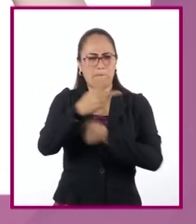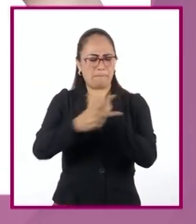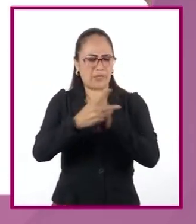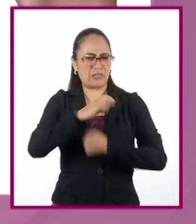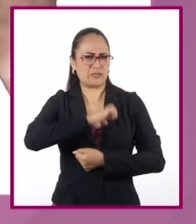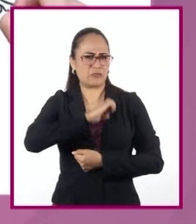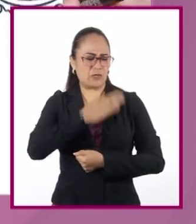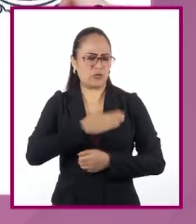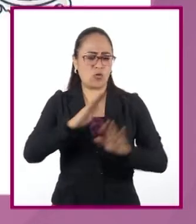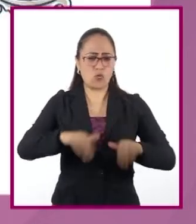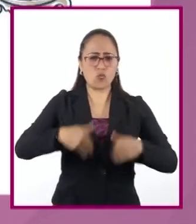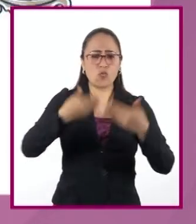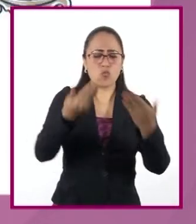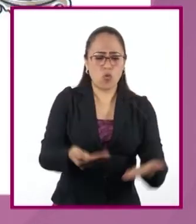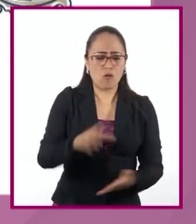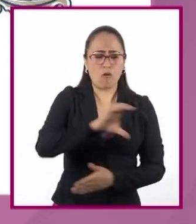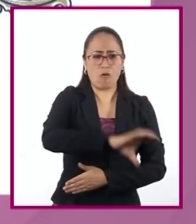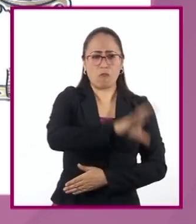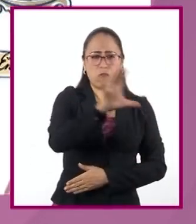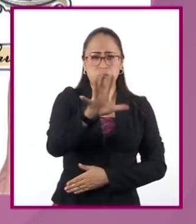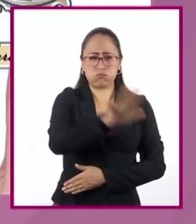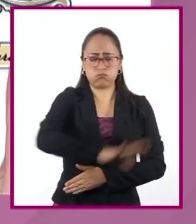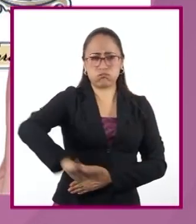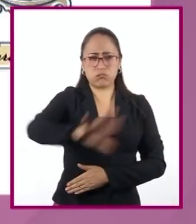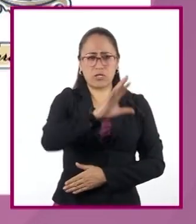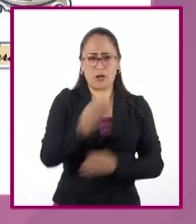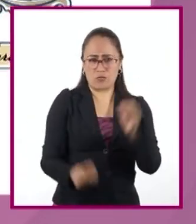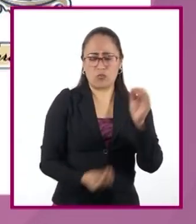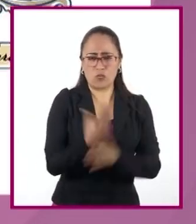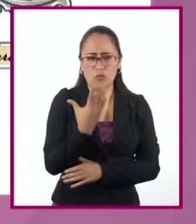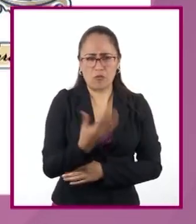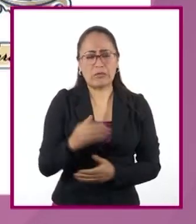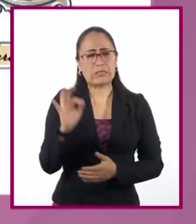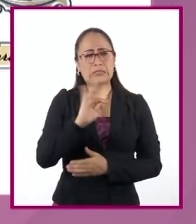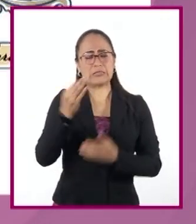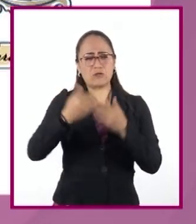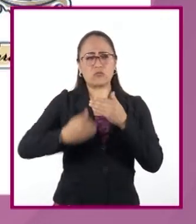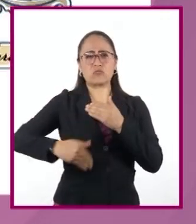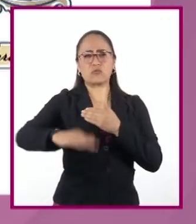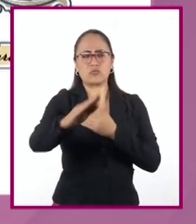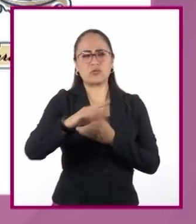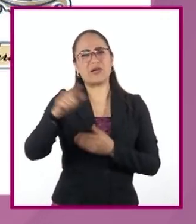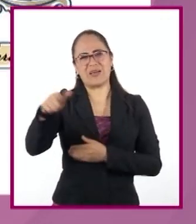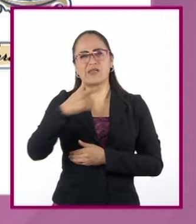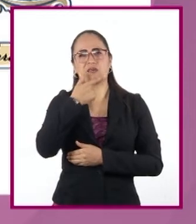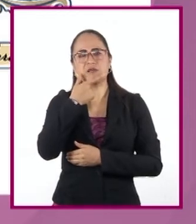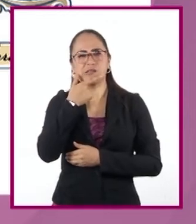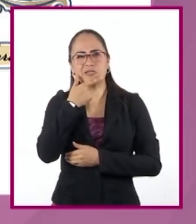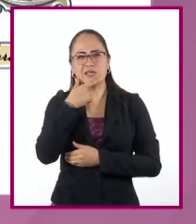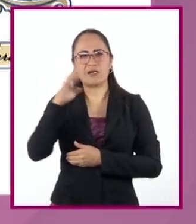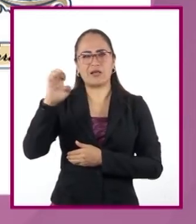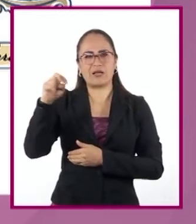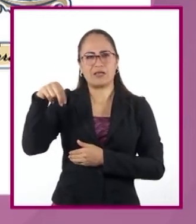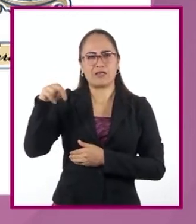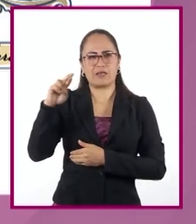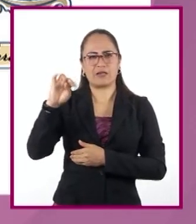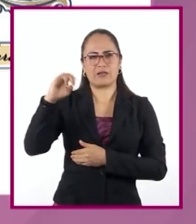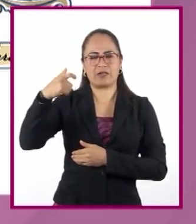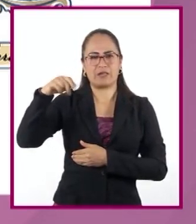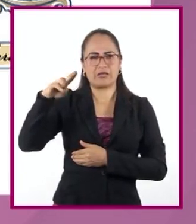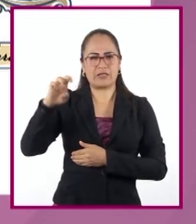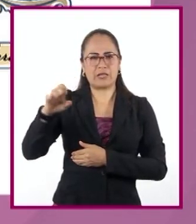continente, probablemente no imaginó que pocos años después, Enrique VII, el rey de Inglaterra, enviaría a otro